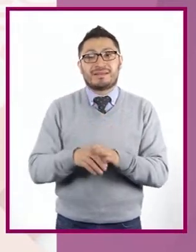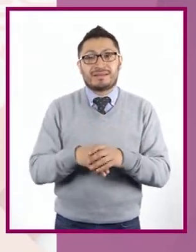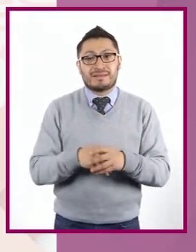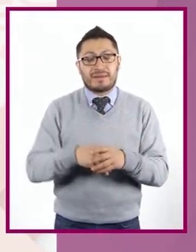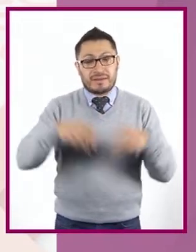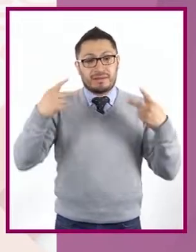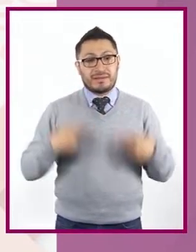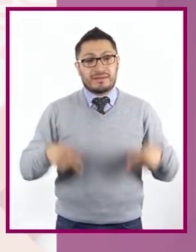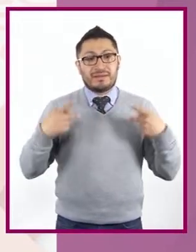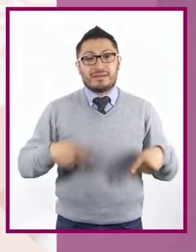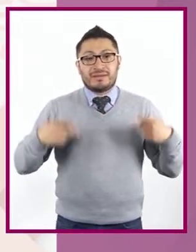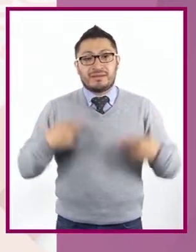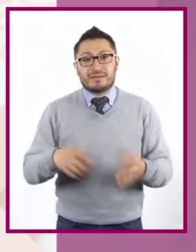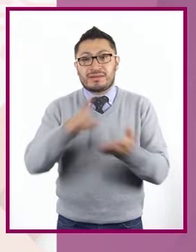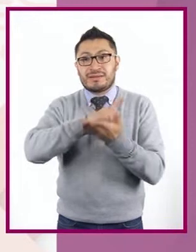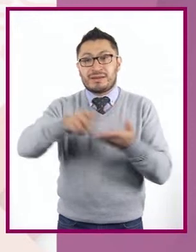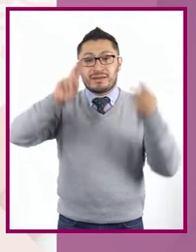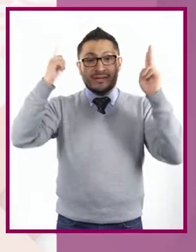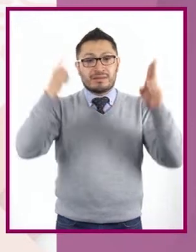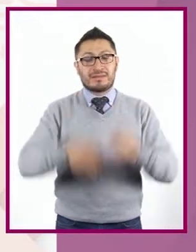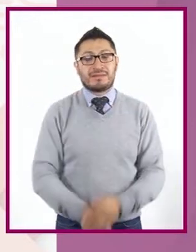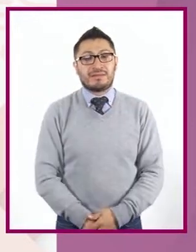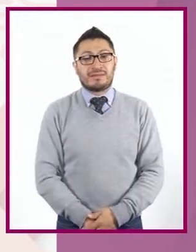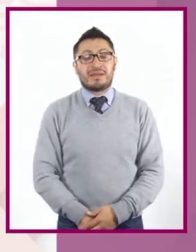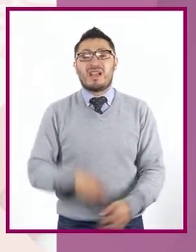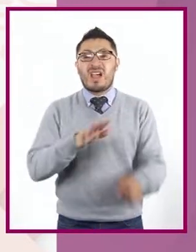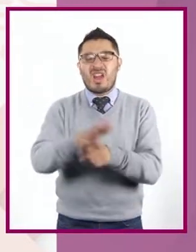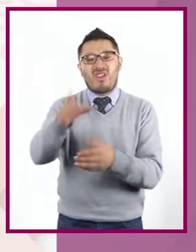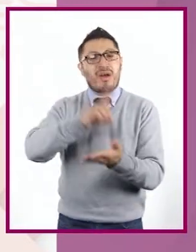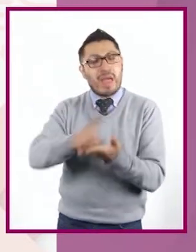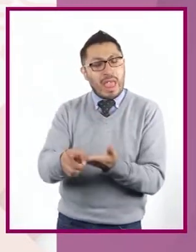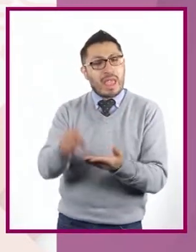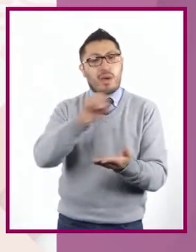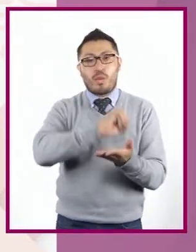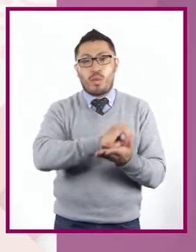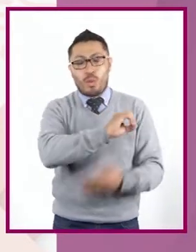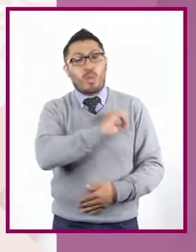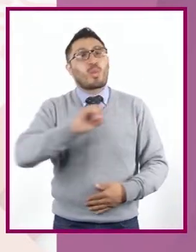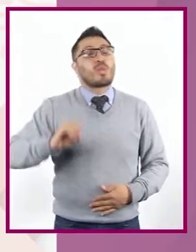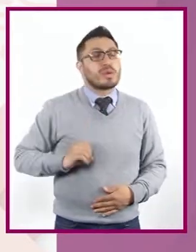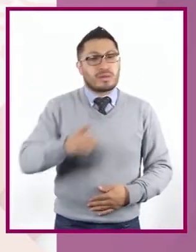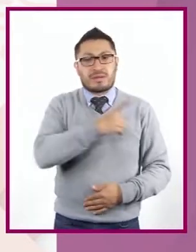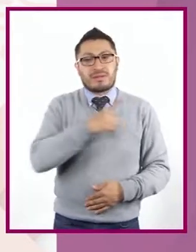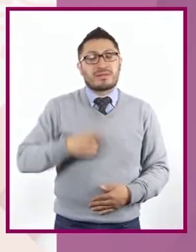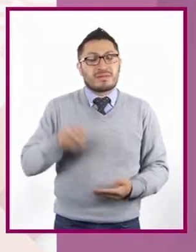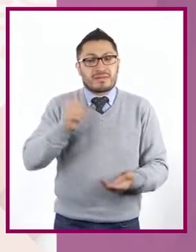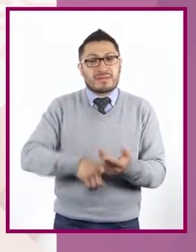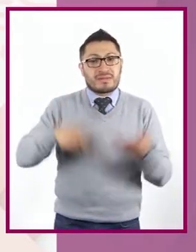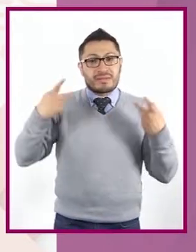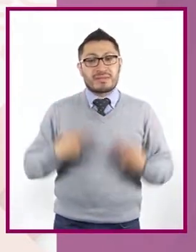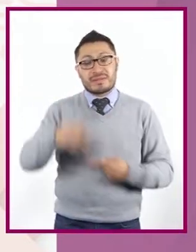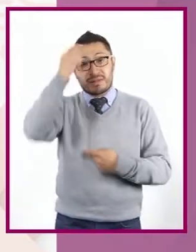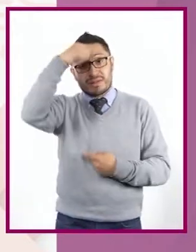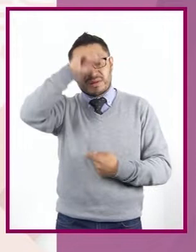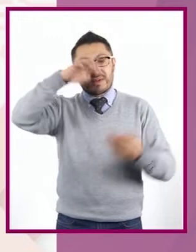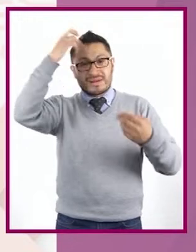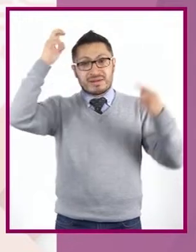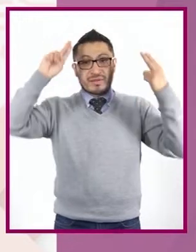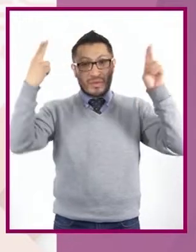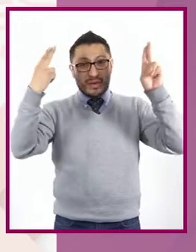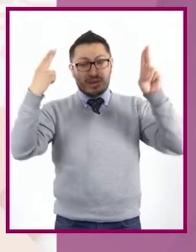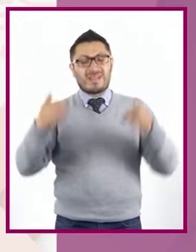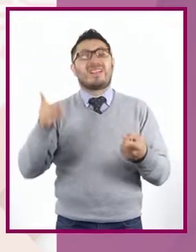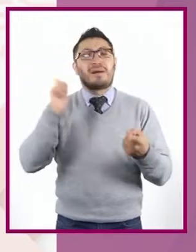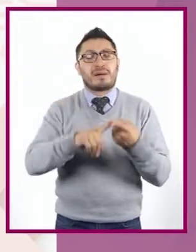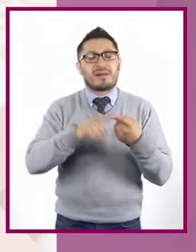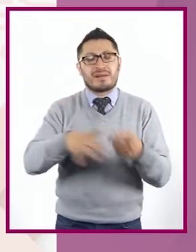la Facultad de Derecho de la UNAM. ¿Qué derechos y obligaciones tendrán los turistas espaciales? ¿Quién